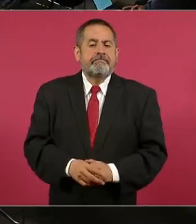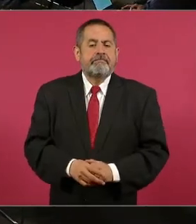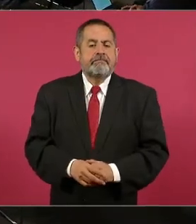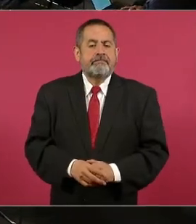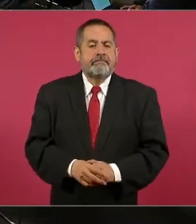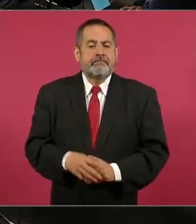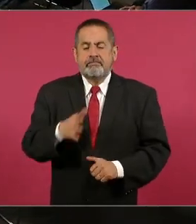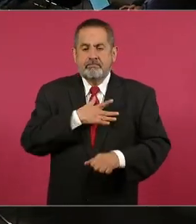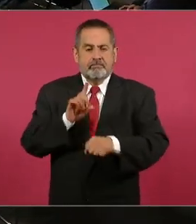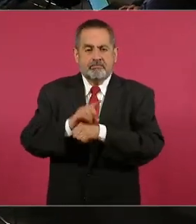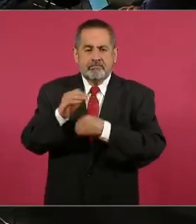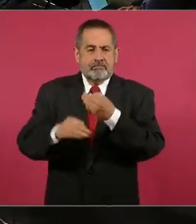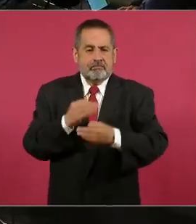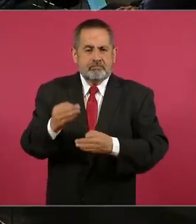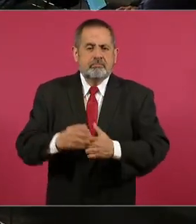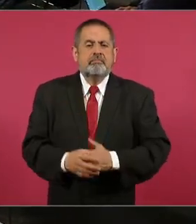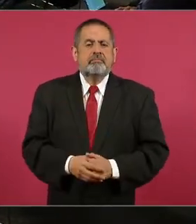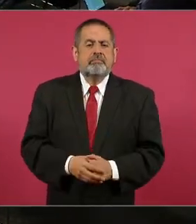buen día a todos.